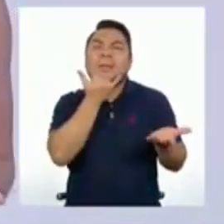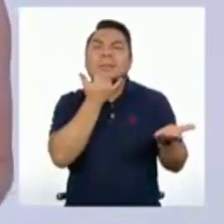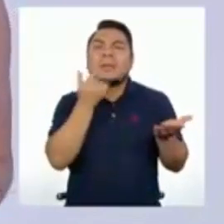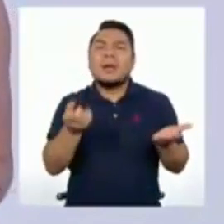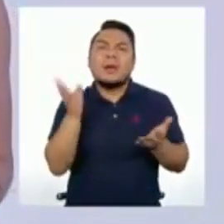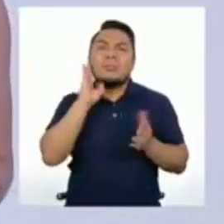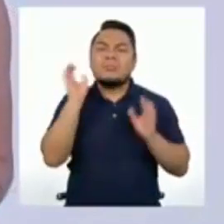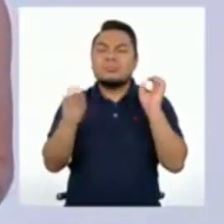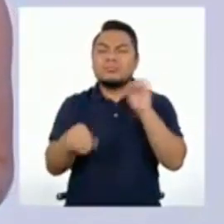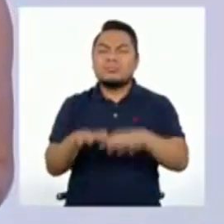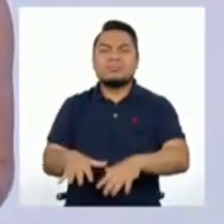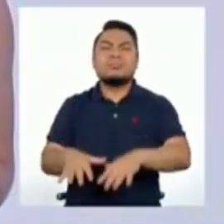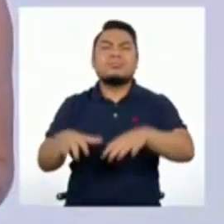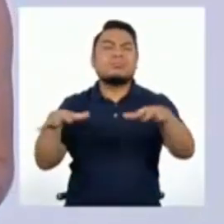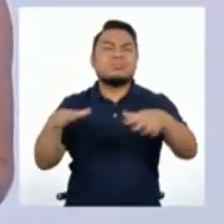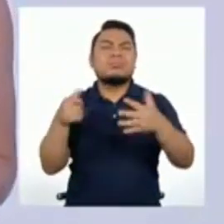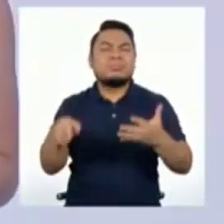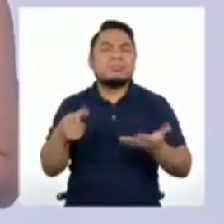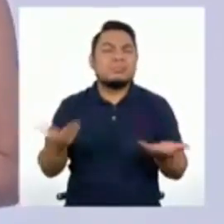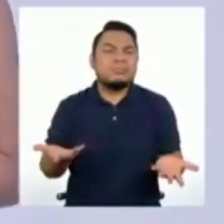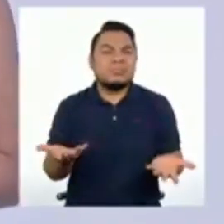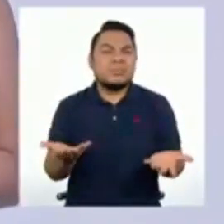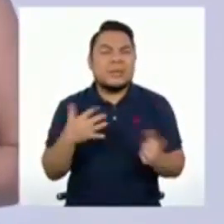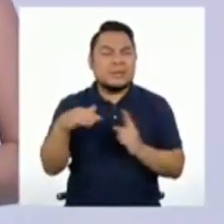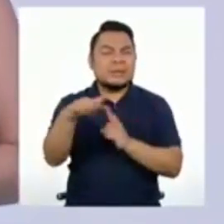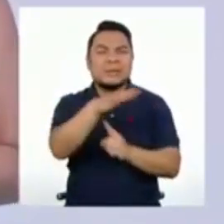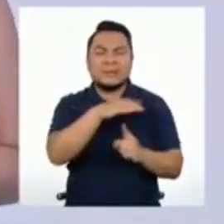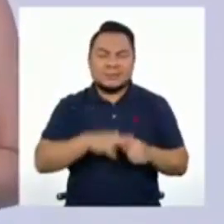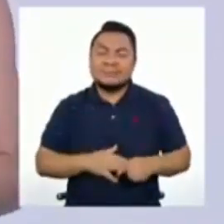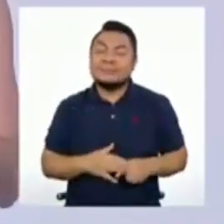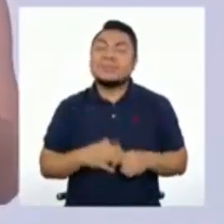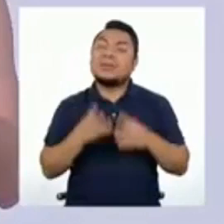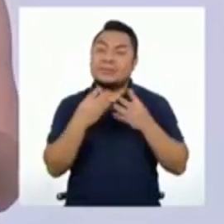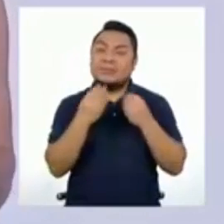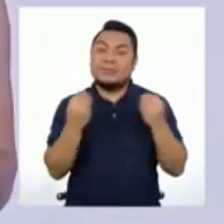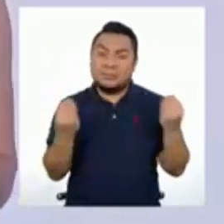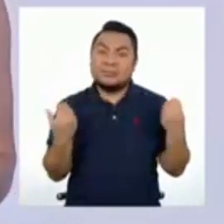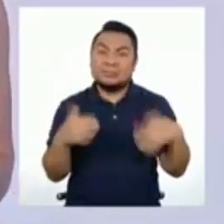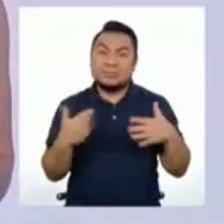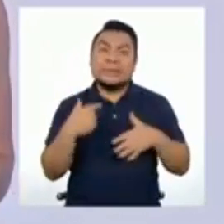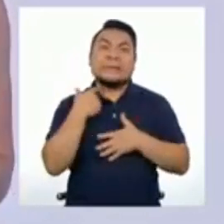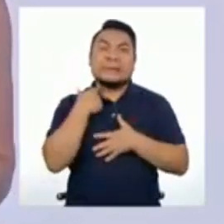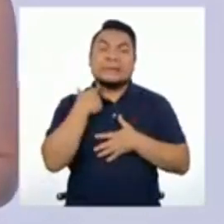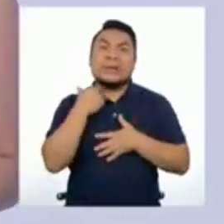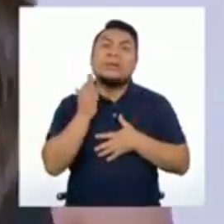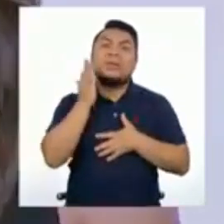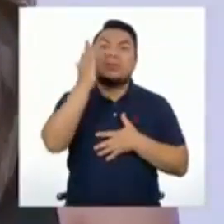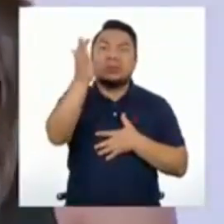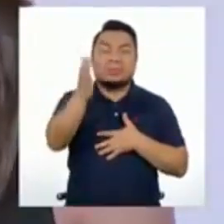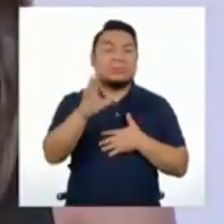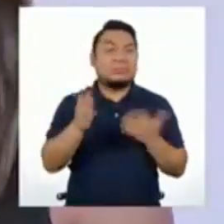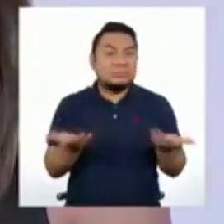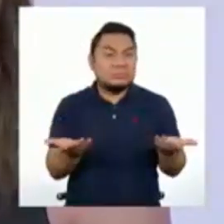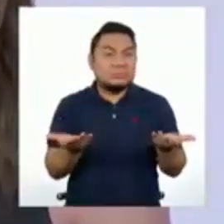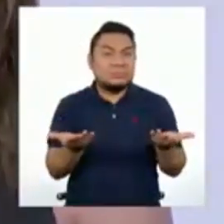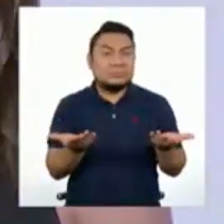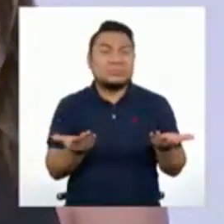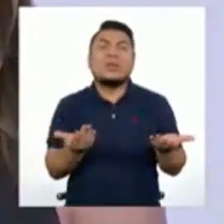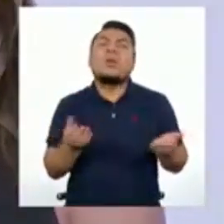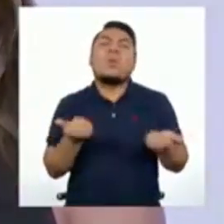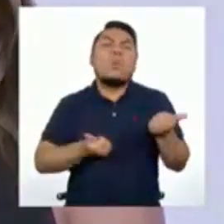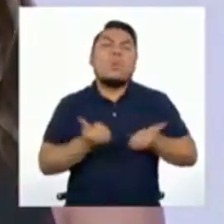la acumulación de residuos sólidos al ambiente? Bueno, hay muchas consecuencias bastante perjudiciales. Entre ellas